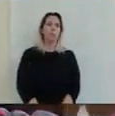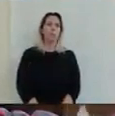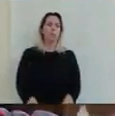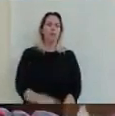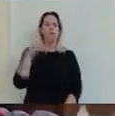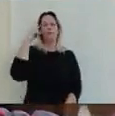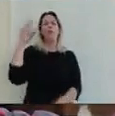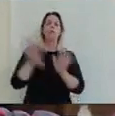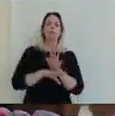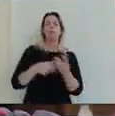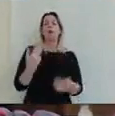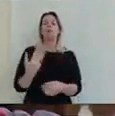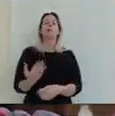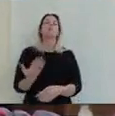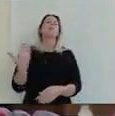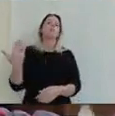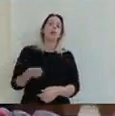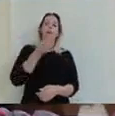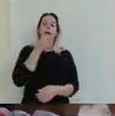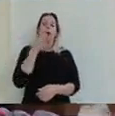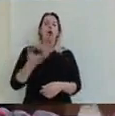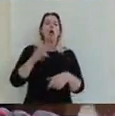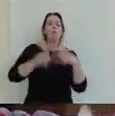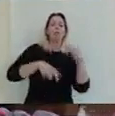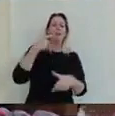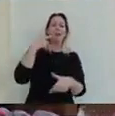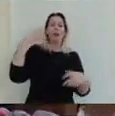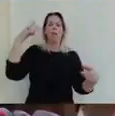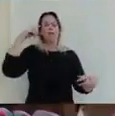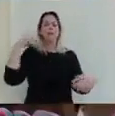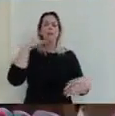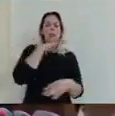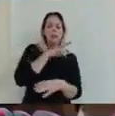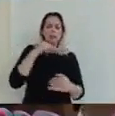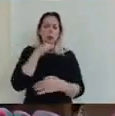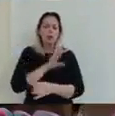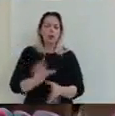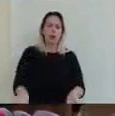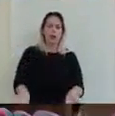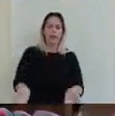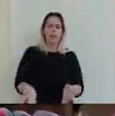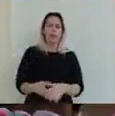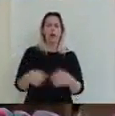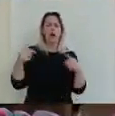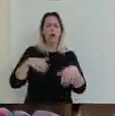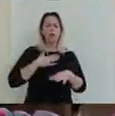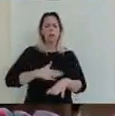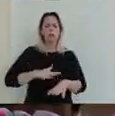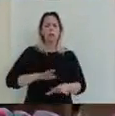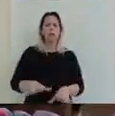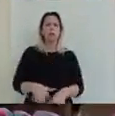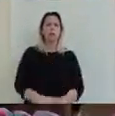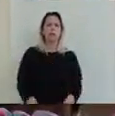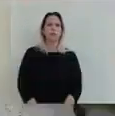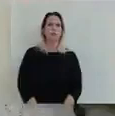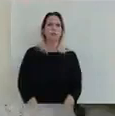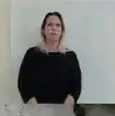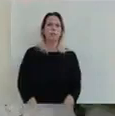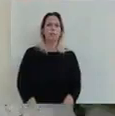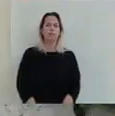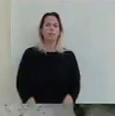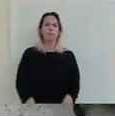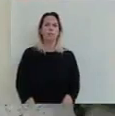de la gente un debate político partidario cuando estamos en una situación tan particular. Nada más, Presidenta. Muchas gracias.